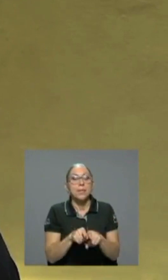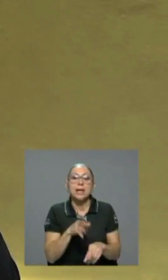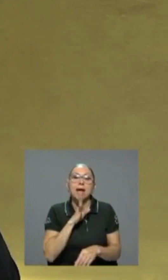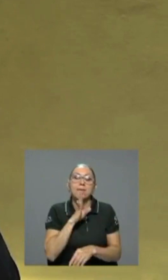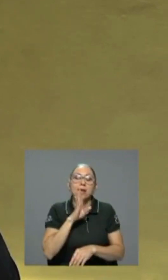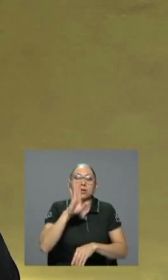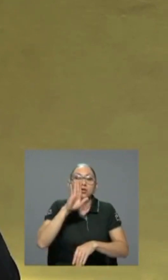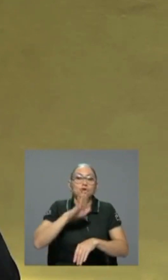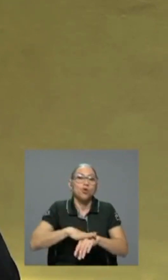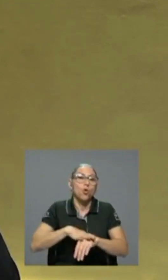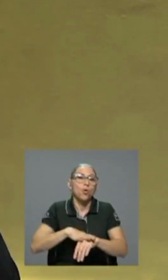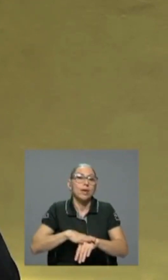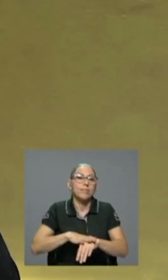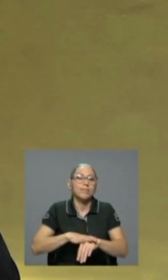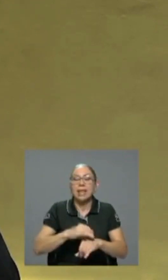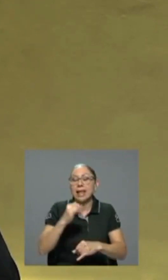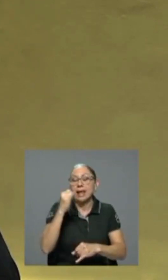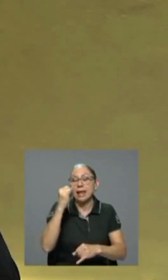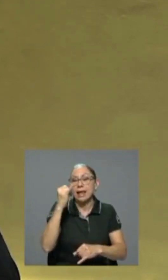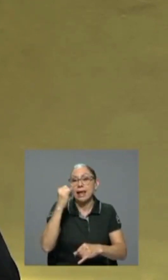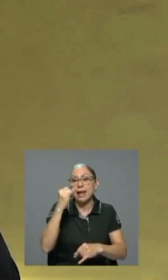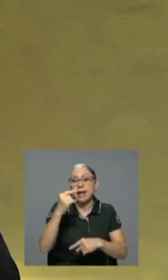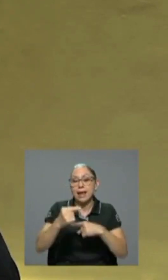trágico del